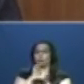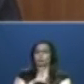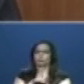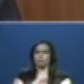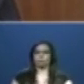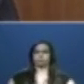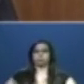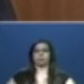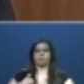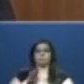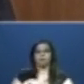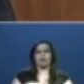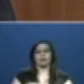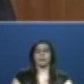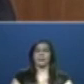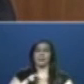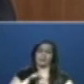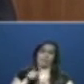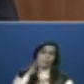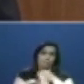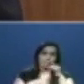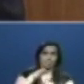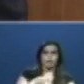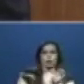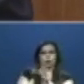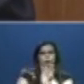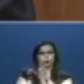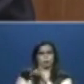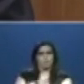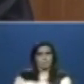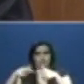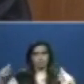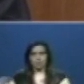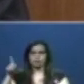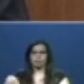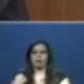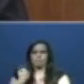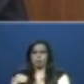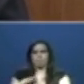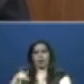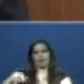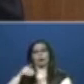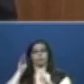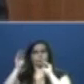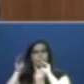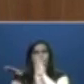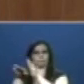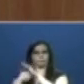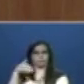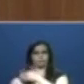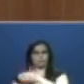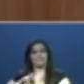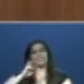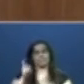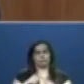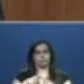Elevar la tasa de permanencia en los ciclos de fp y preparar a los alumnos Para continuar con su trayectoria académica y el segundo objetivo es avanzar